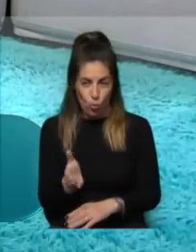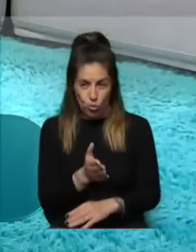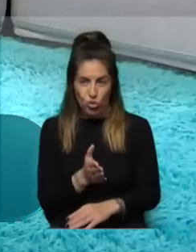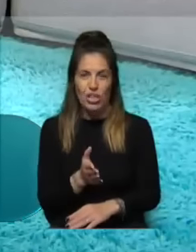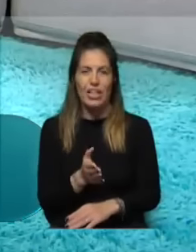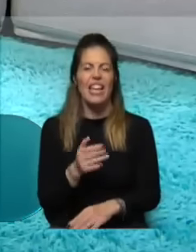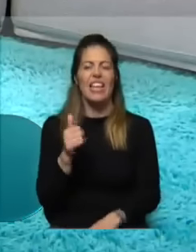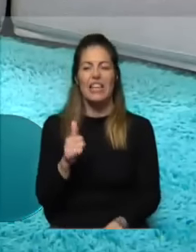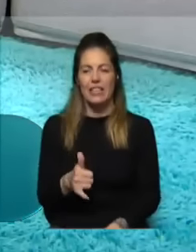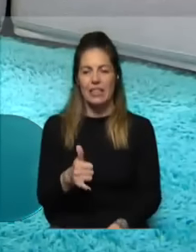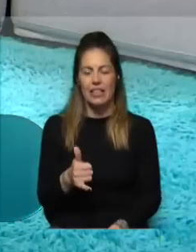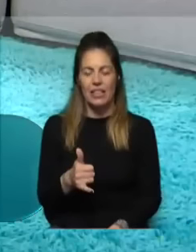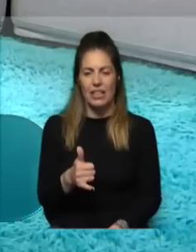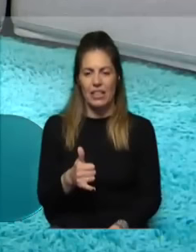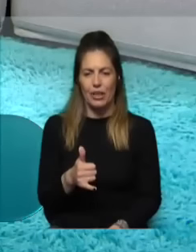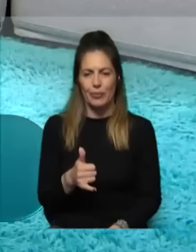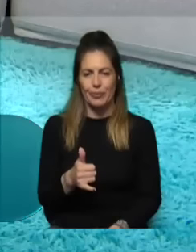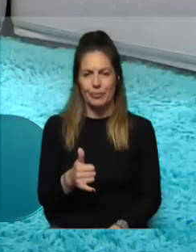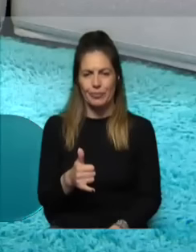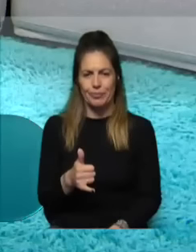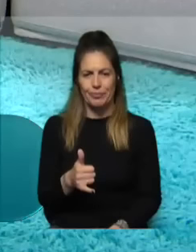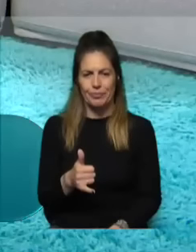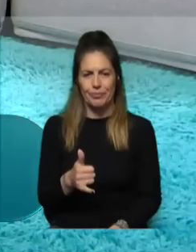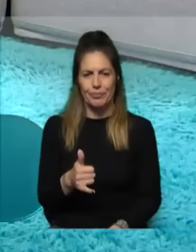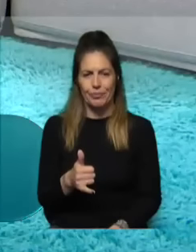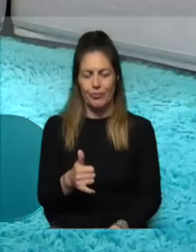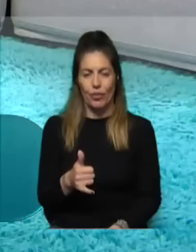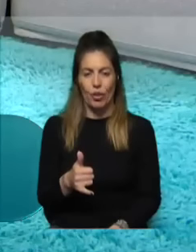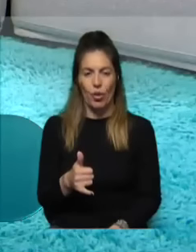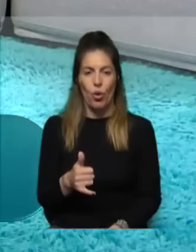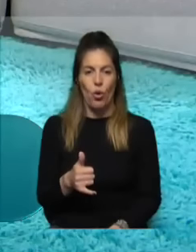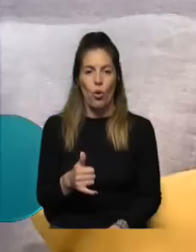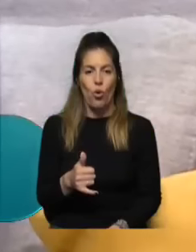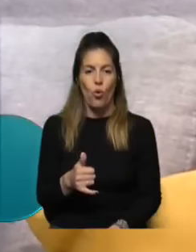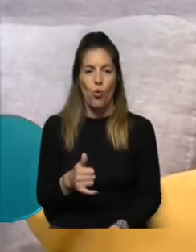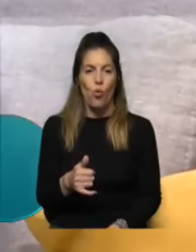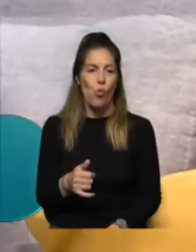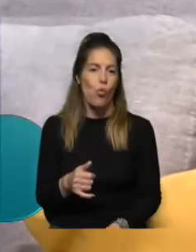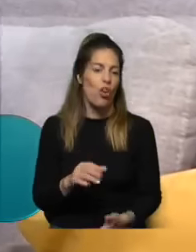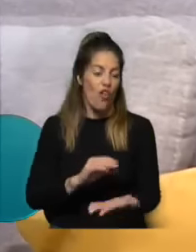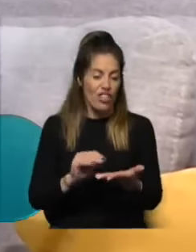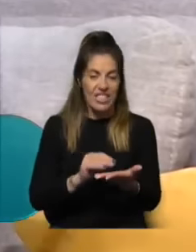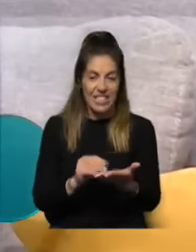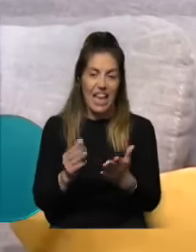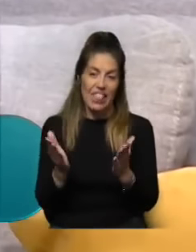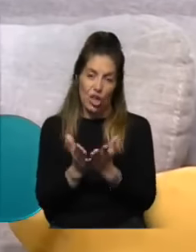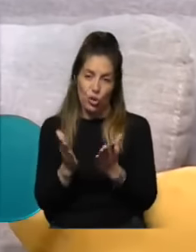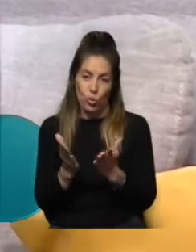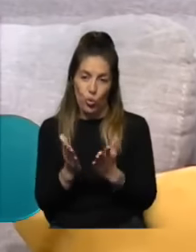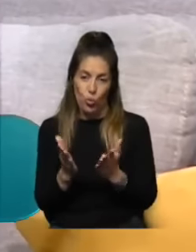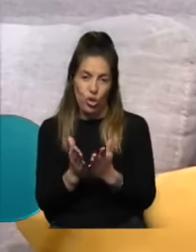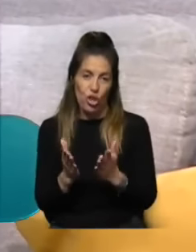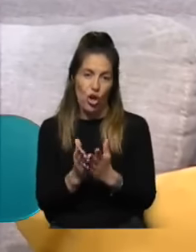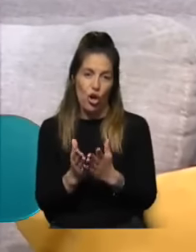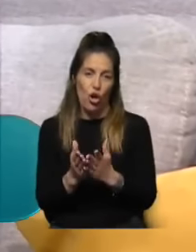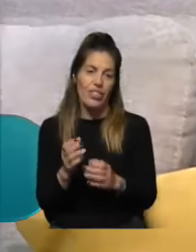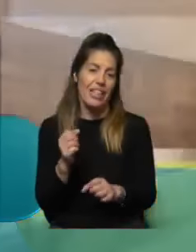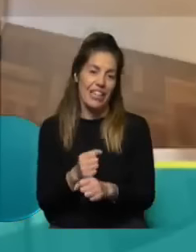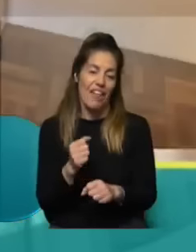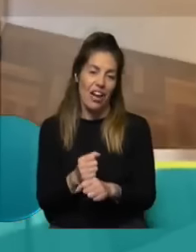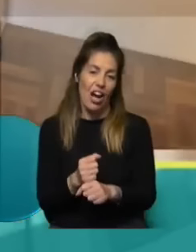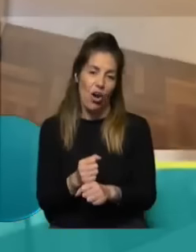que tiene, no sé, un escritorio de estudio o laboral o profesional, yo qué sé, lo que sea, no es